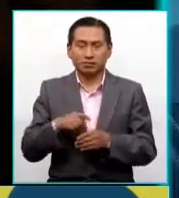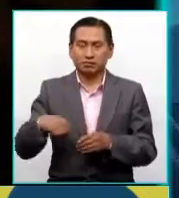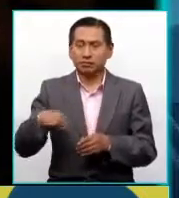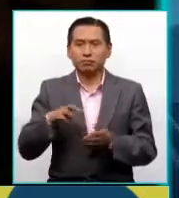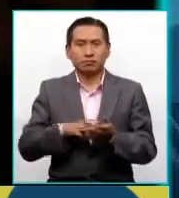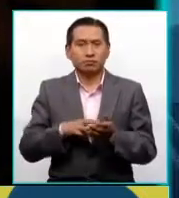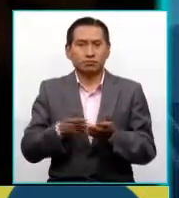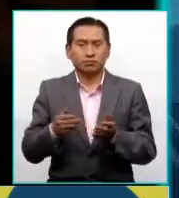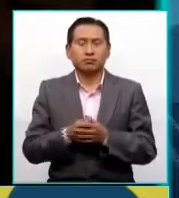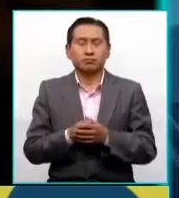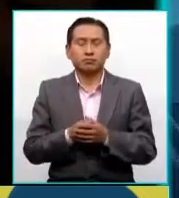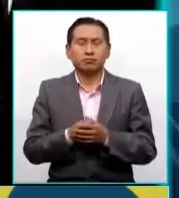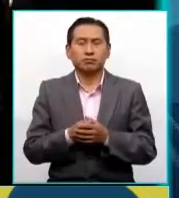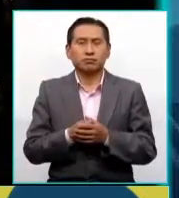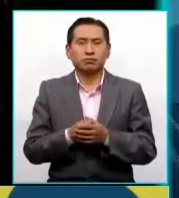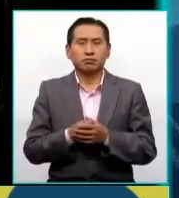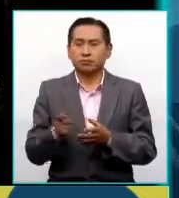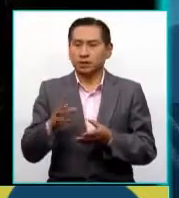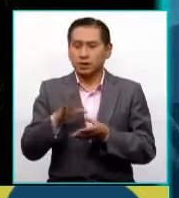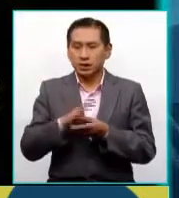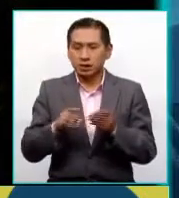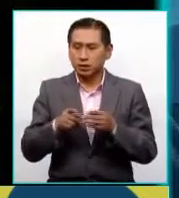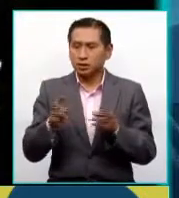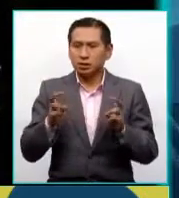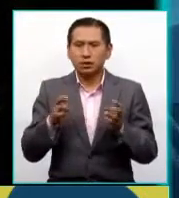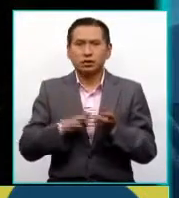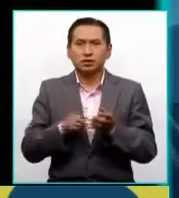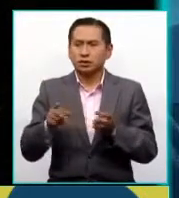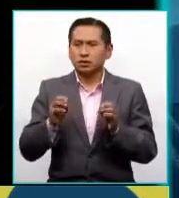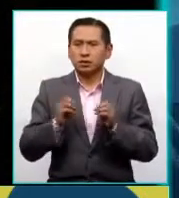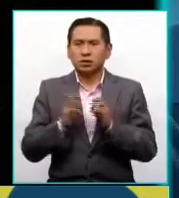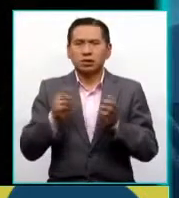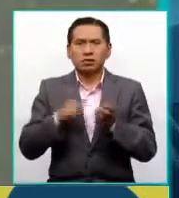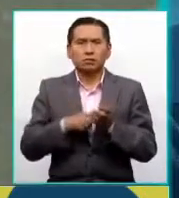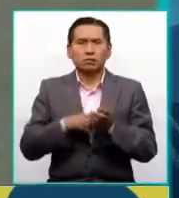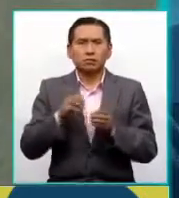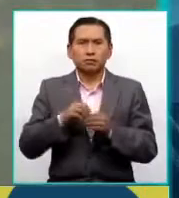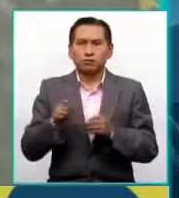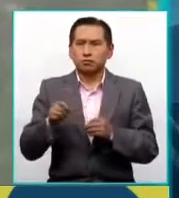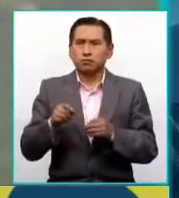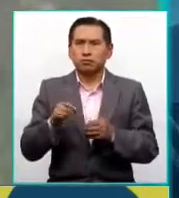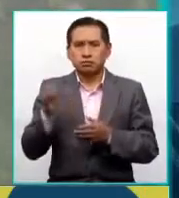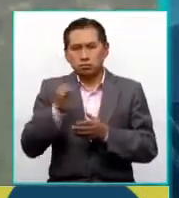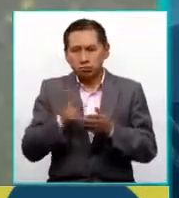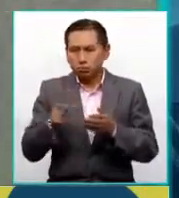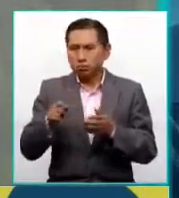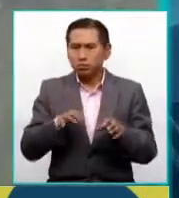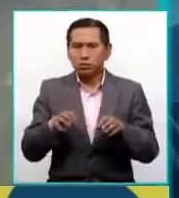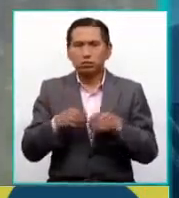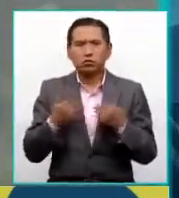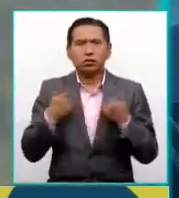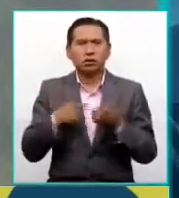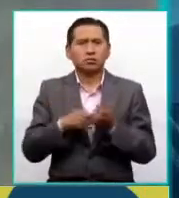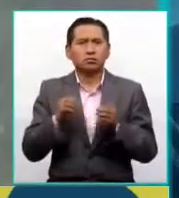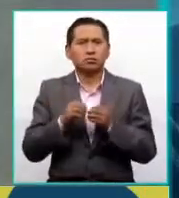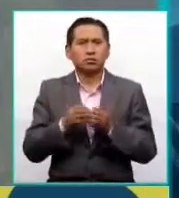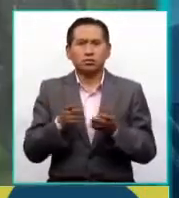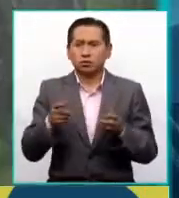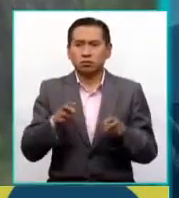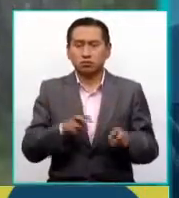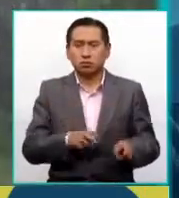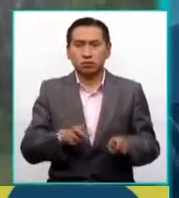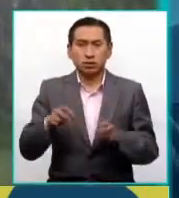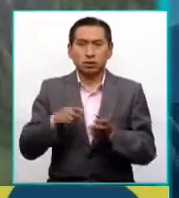festival en Brasil, la historia es de Wandena, que es una bruja, también es como una curandera y es una niña que